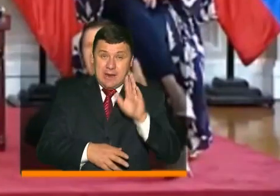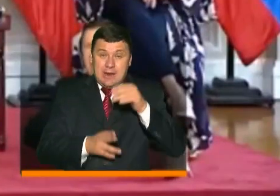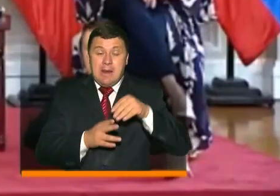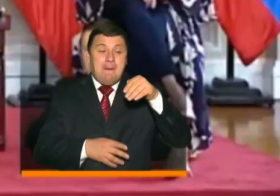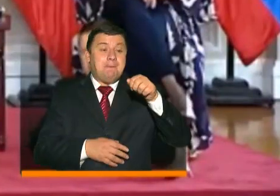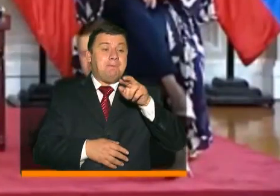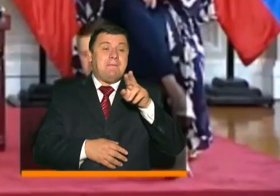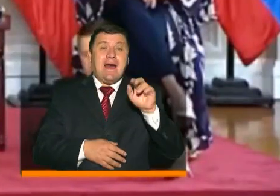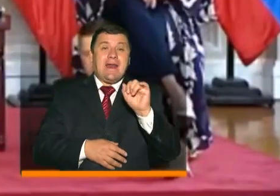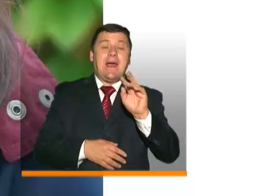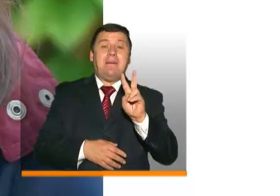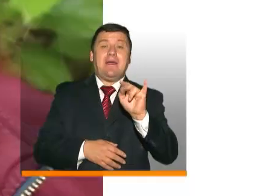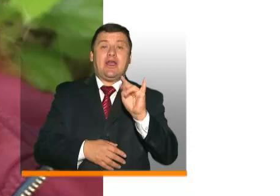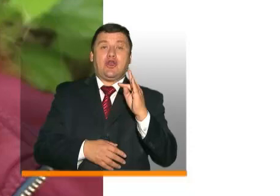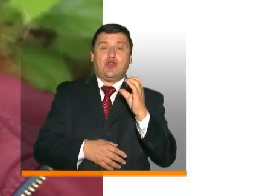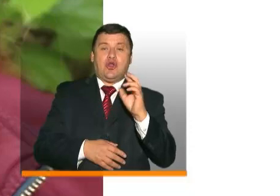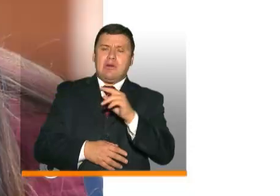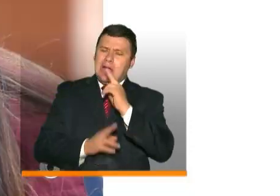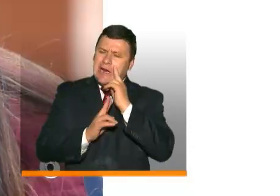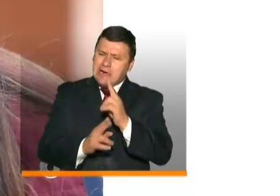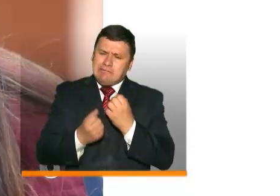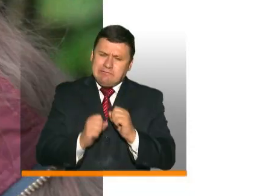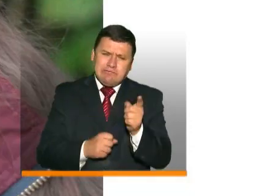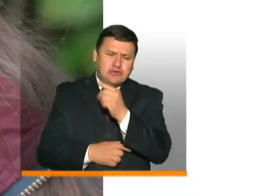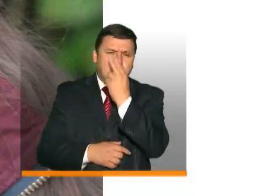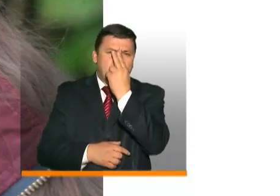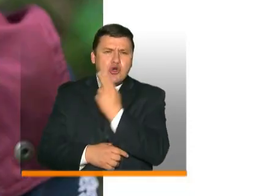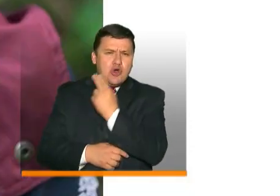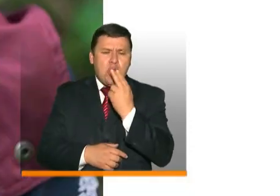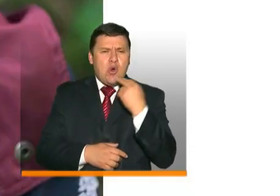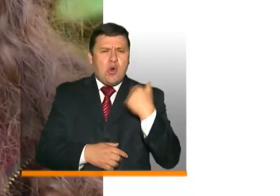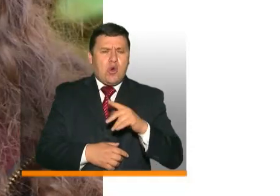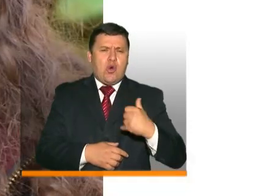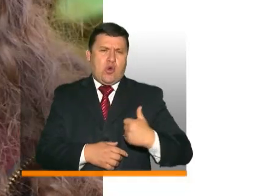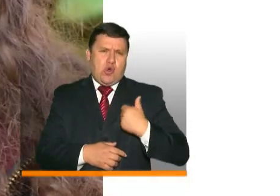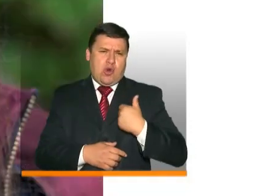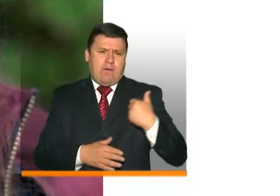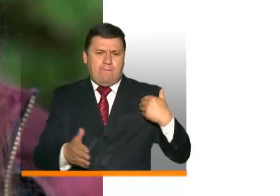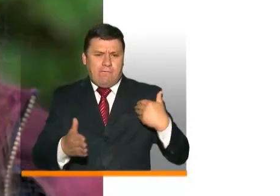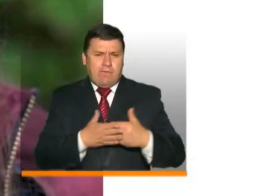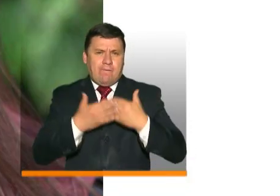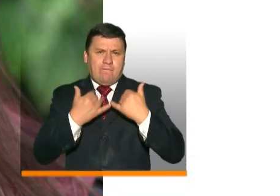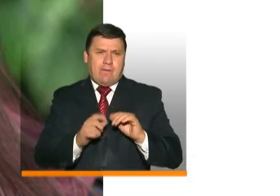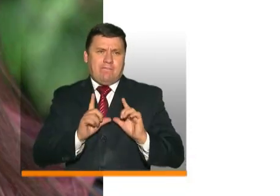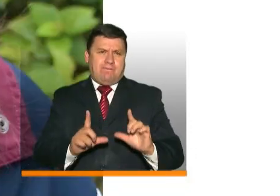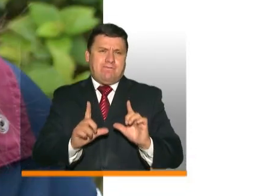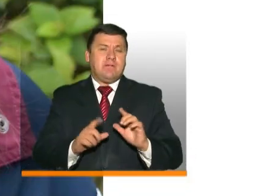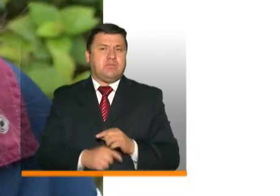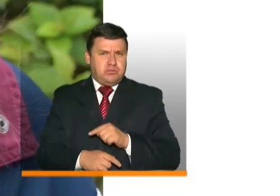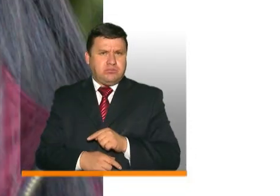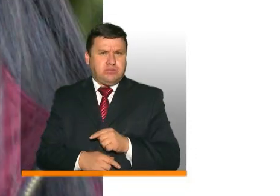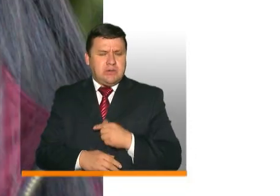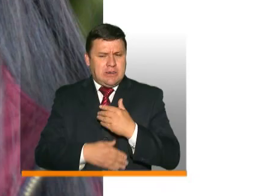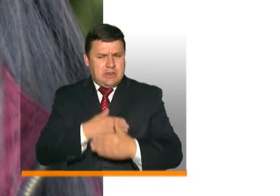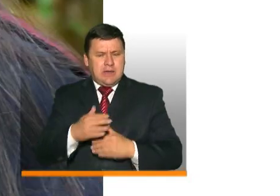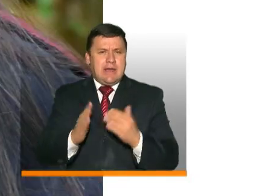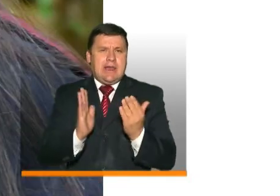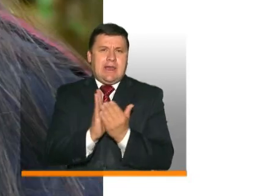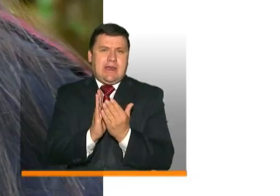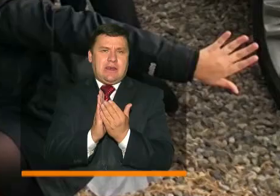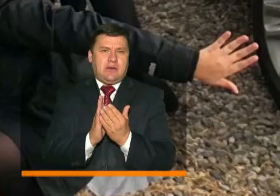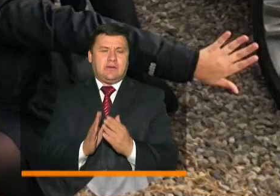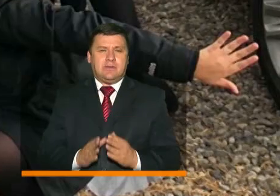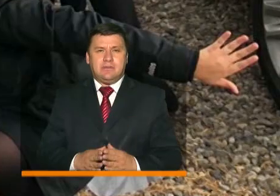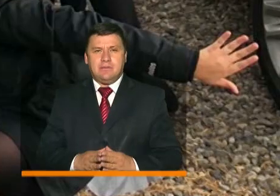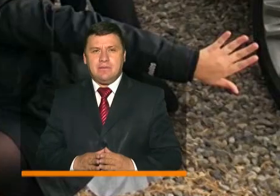María Victoria Angulo, reconocieron el esfuerzo y compromiso con el que estos jóvenes culminan su educación media y hacen el tránsito a la educación